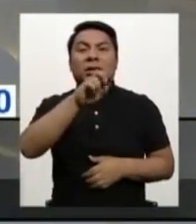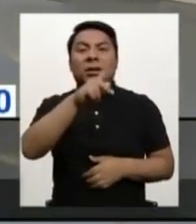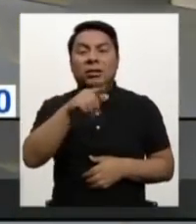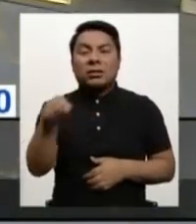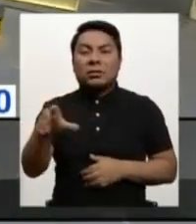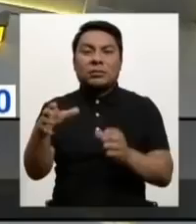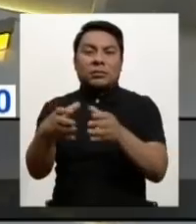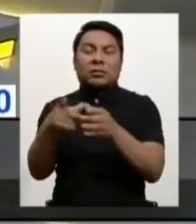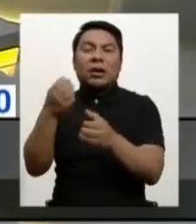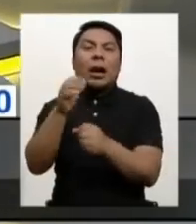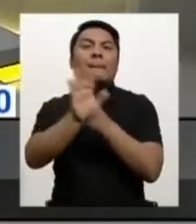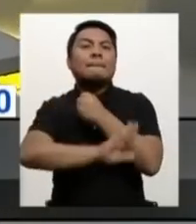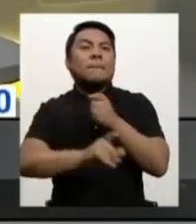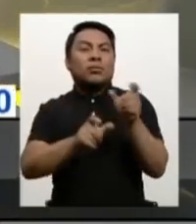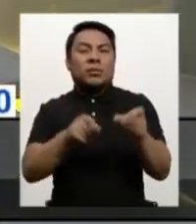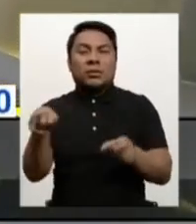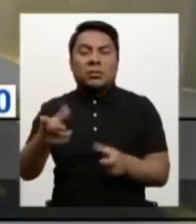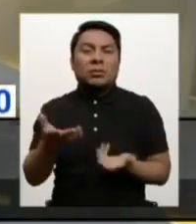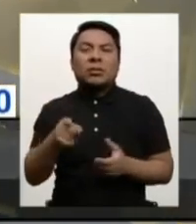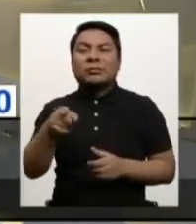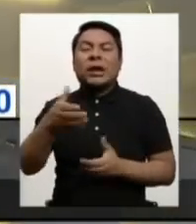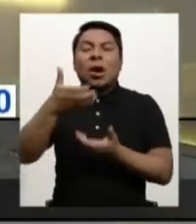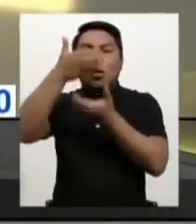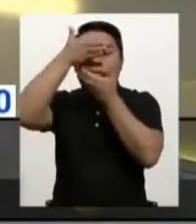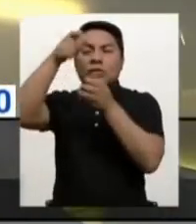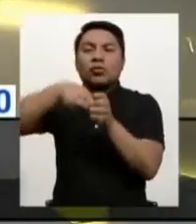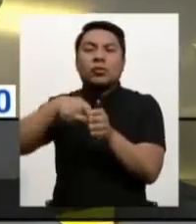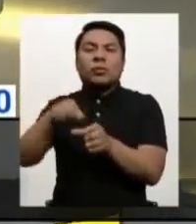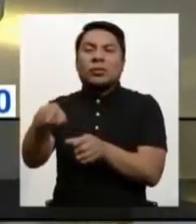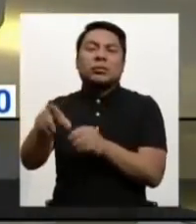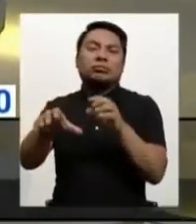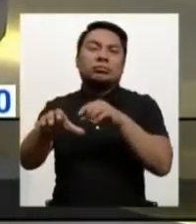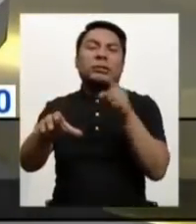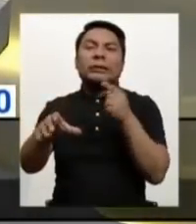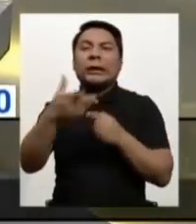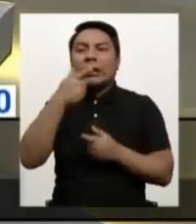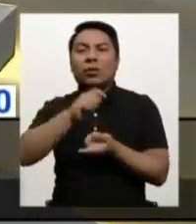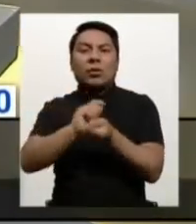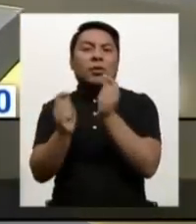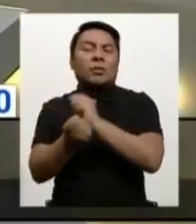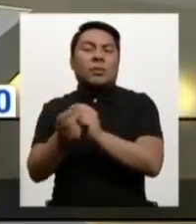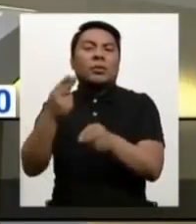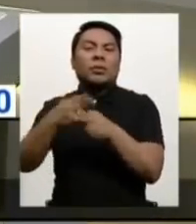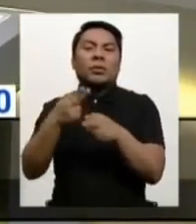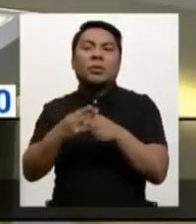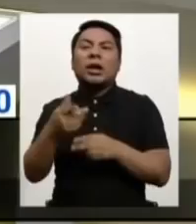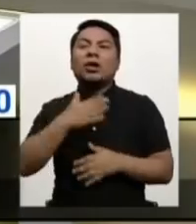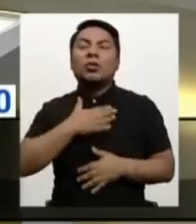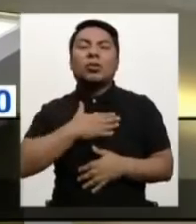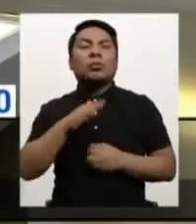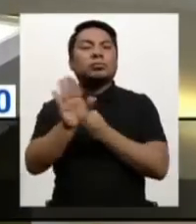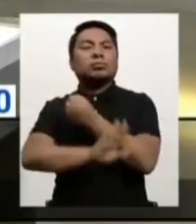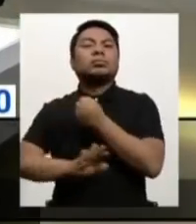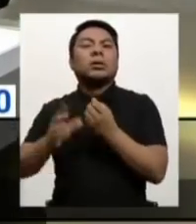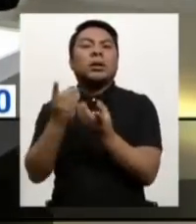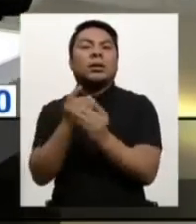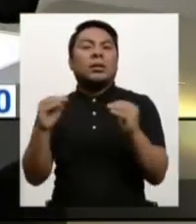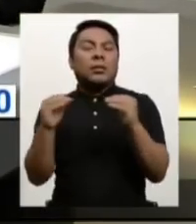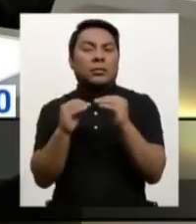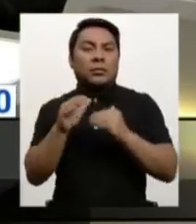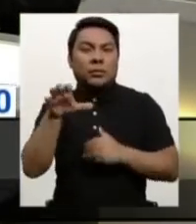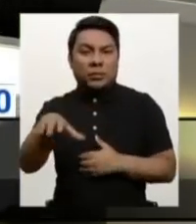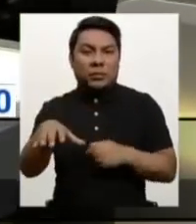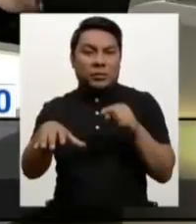unidades de protección popular como grupo terrorista y se rebautizaron con una fuerza de un frente democrático que era